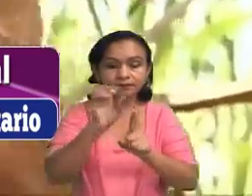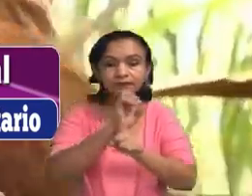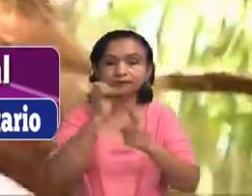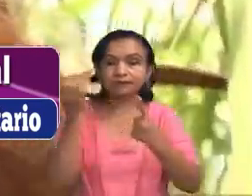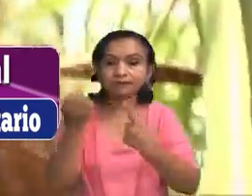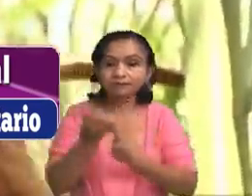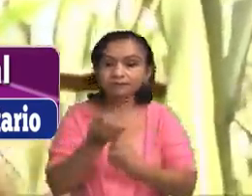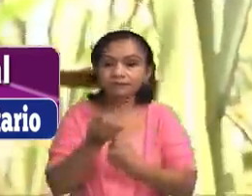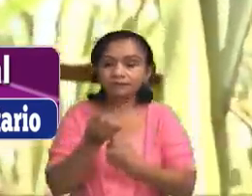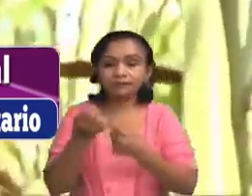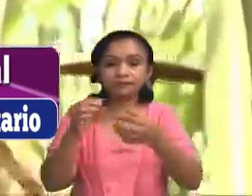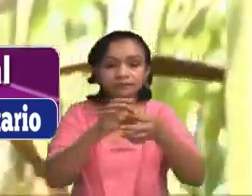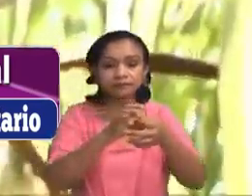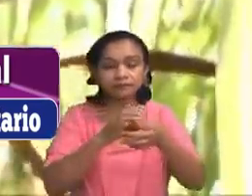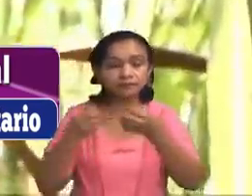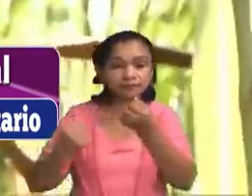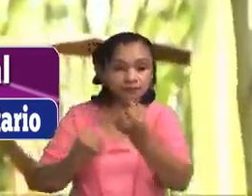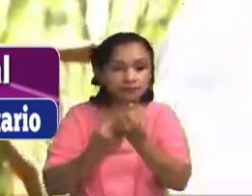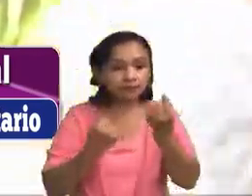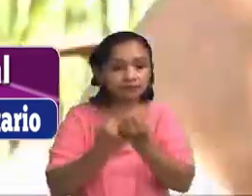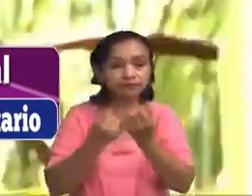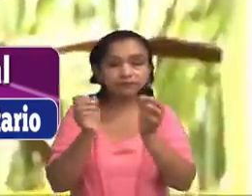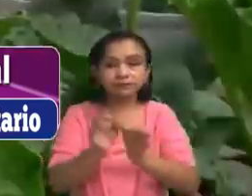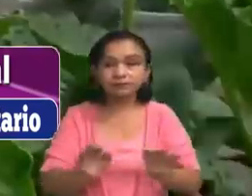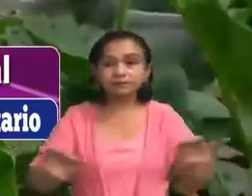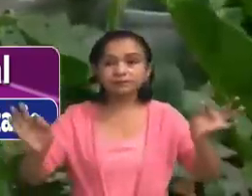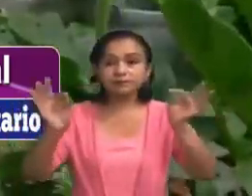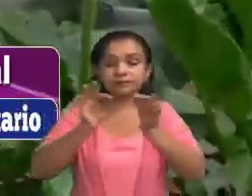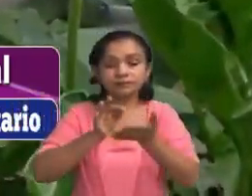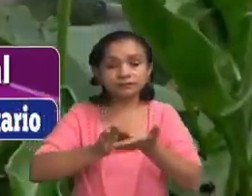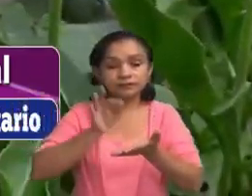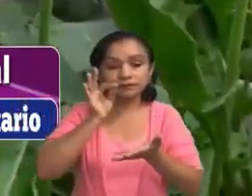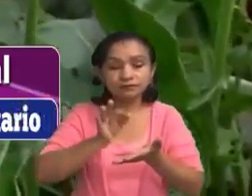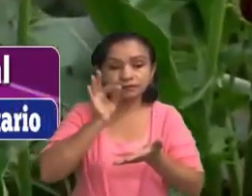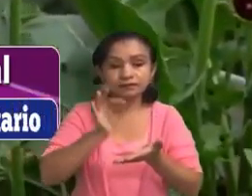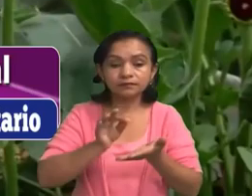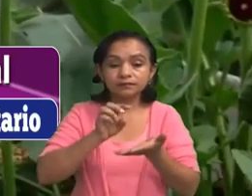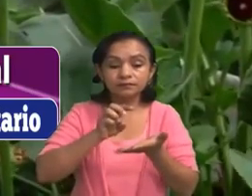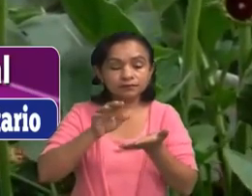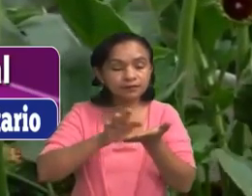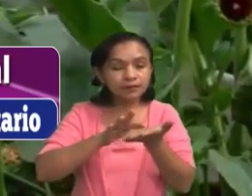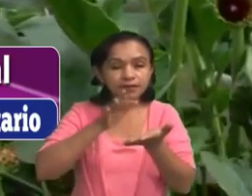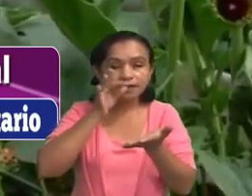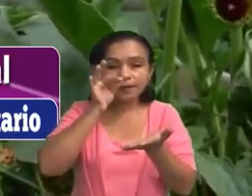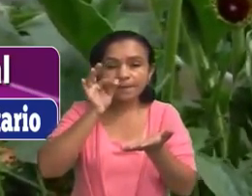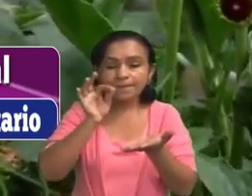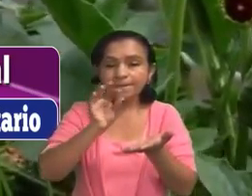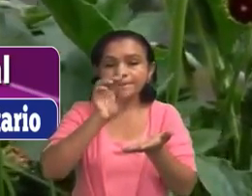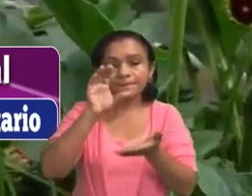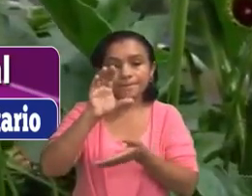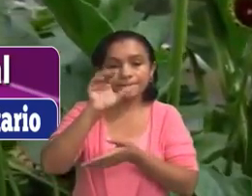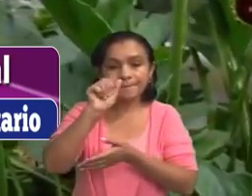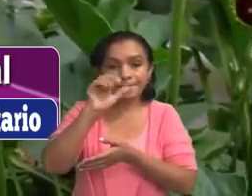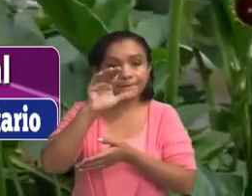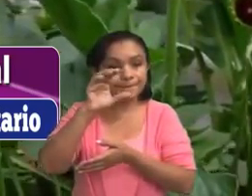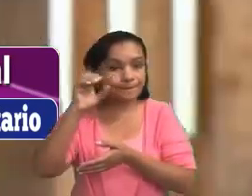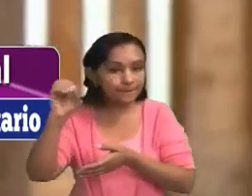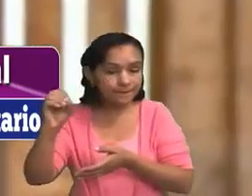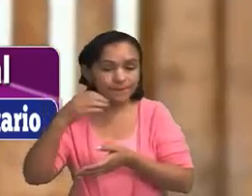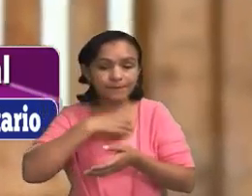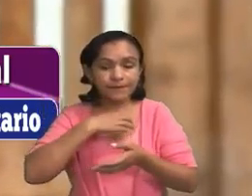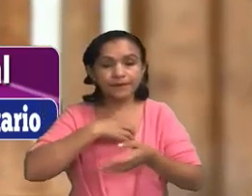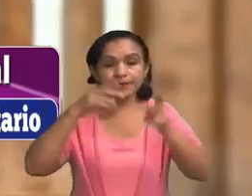organizaciones, uniones de cooperativas, fundamentalmente de café, miel, cacao, okay. A nivel de tener sus propios